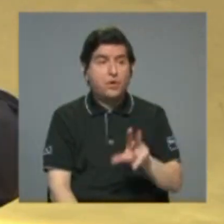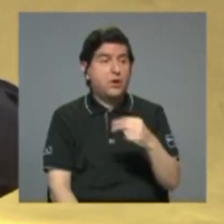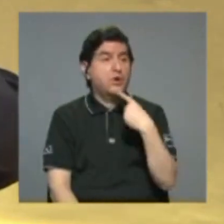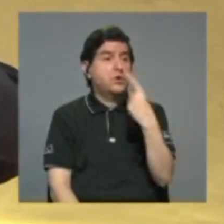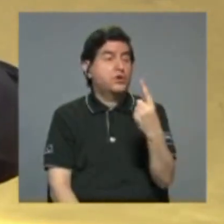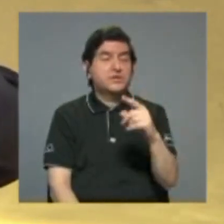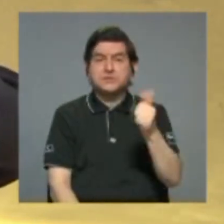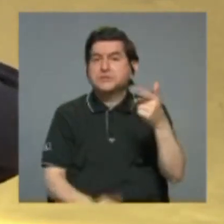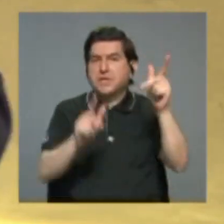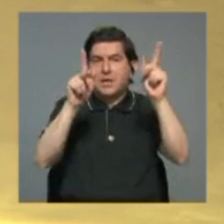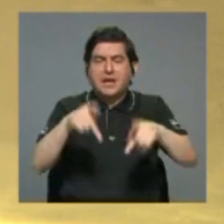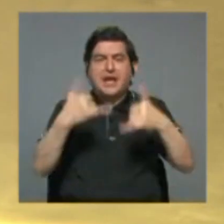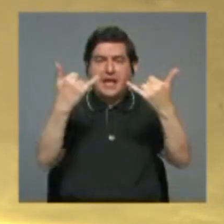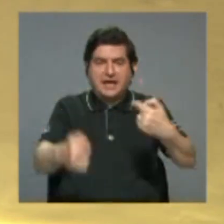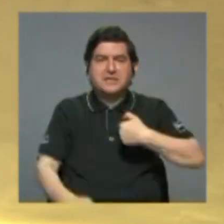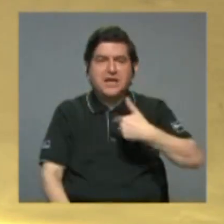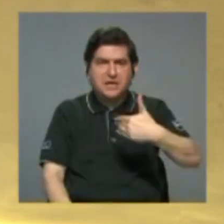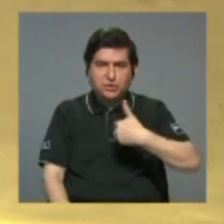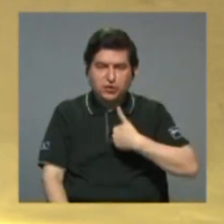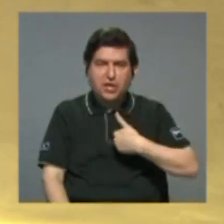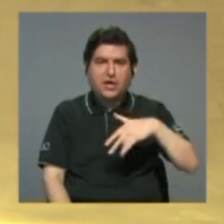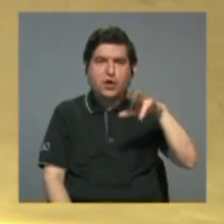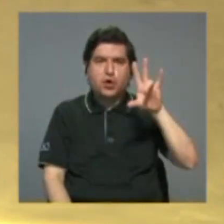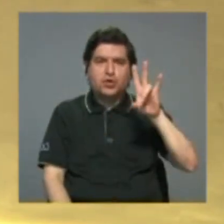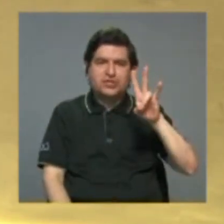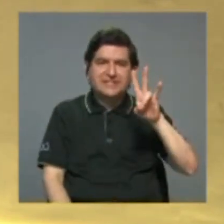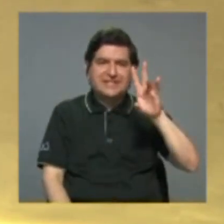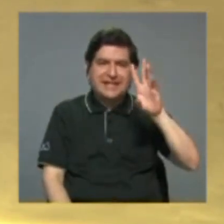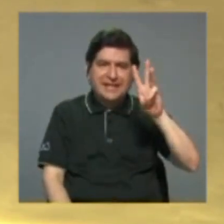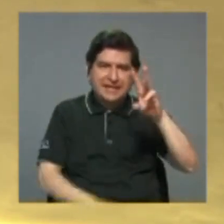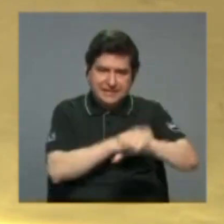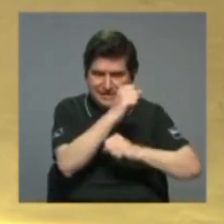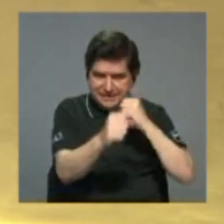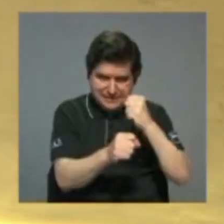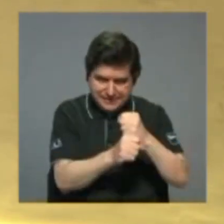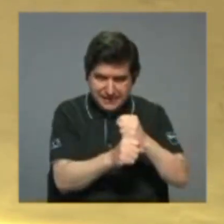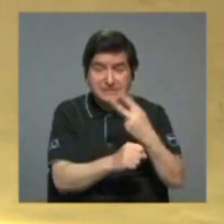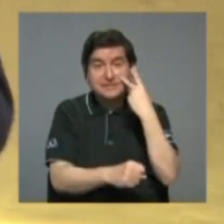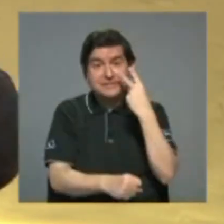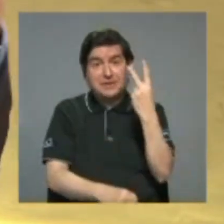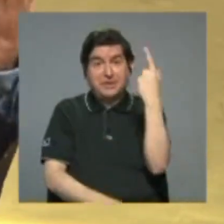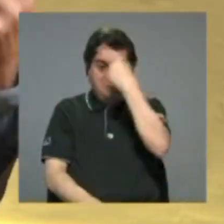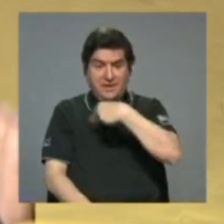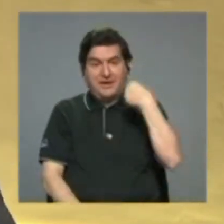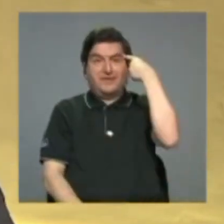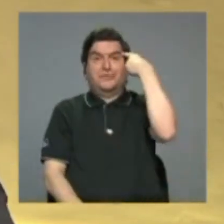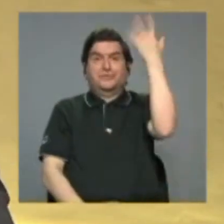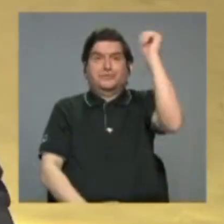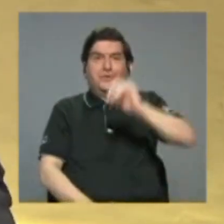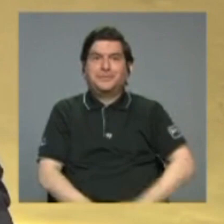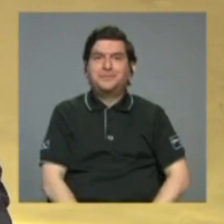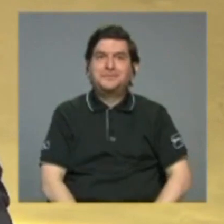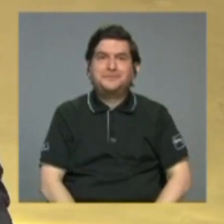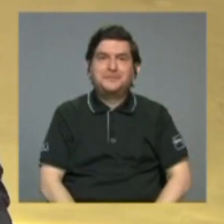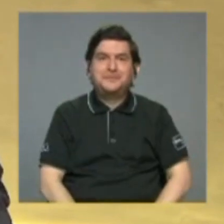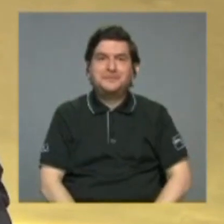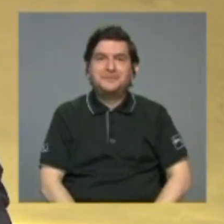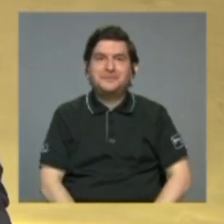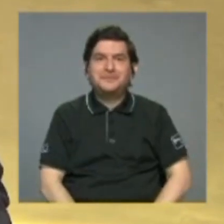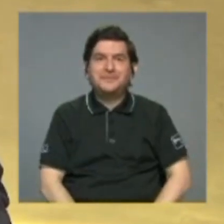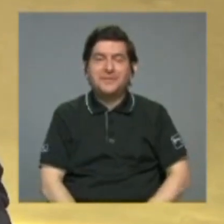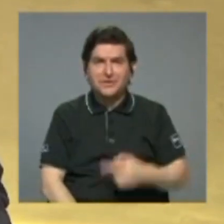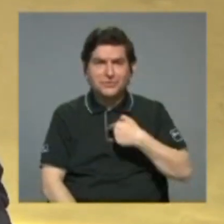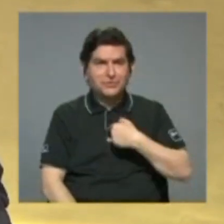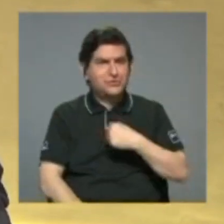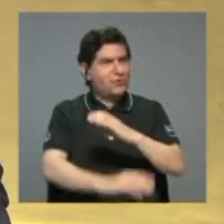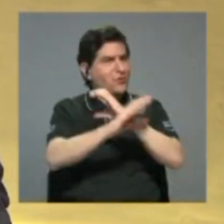a nadie que ya yo tengo 76 años, se me ve en la cara, que si yo no